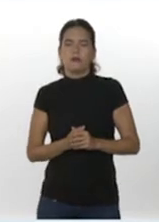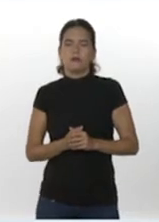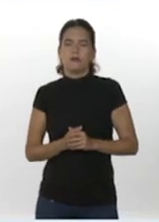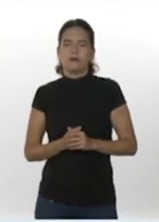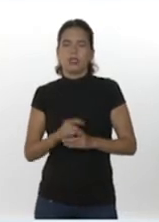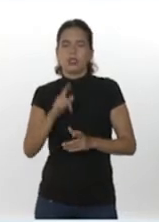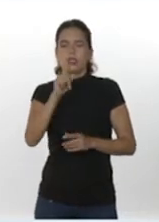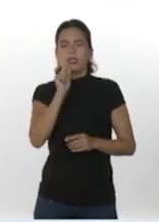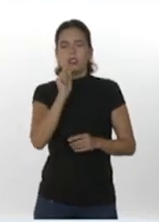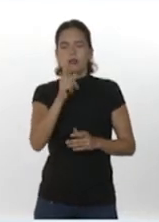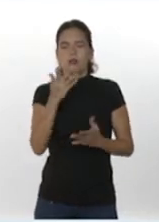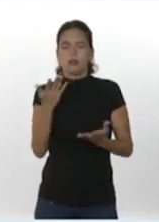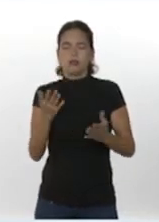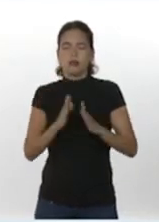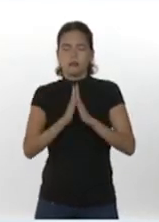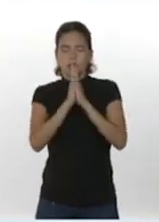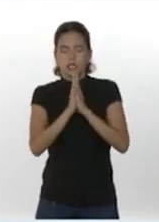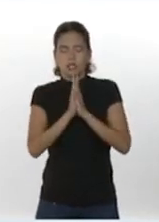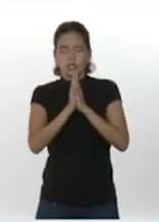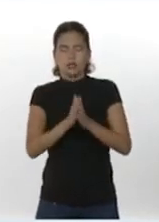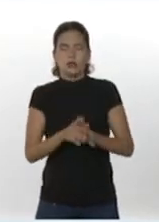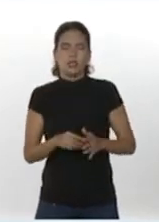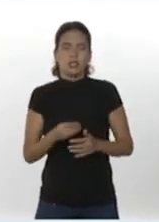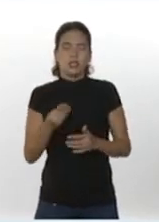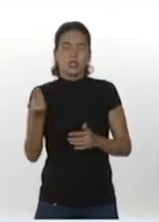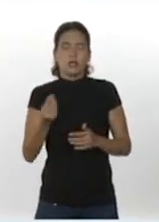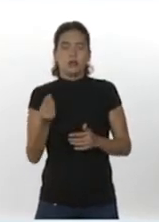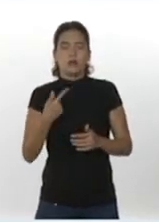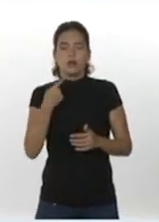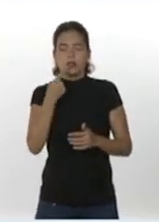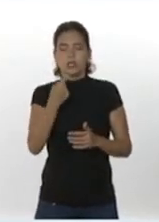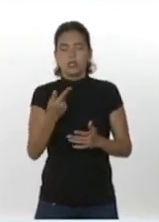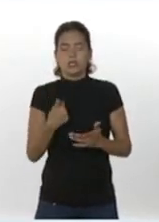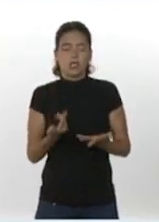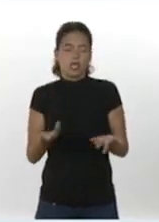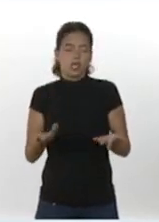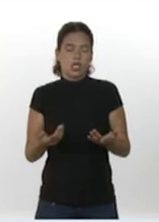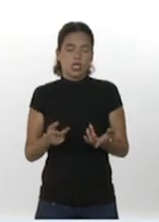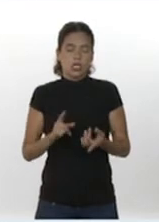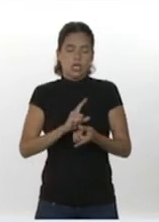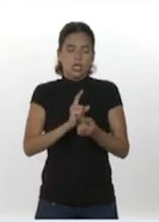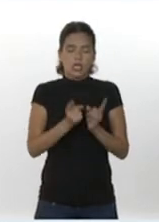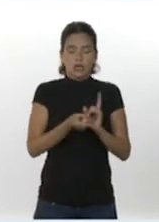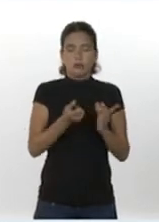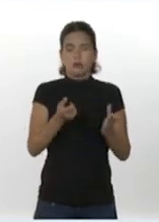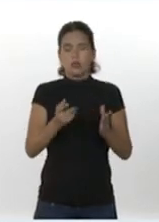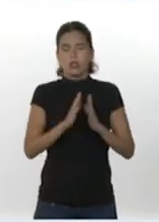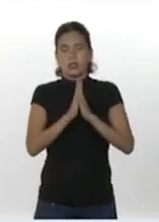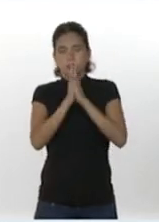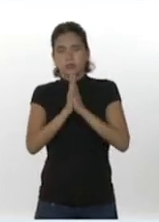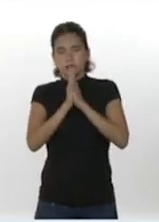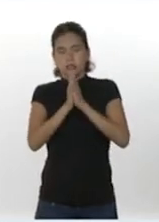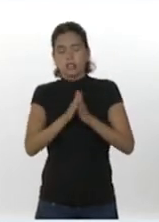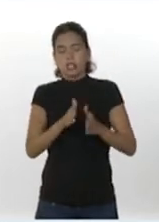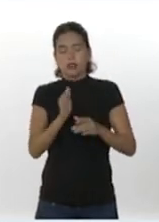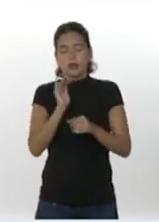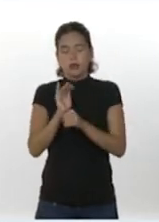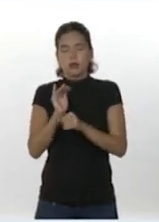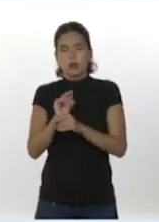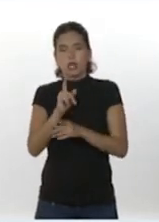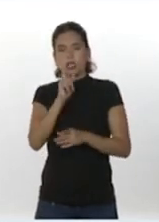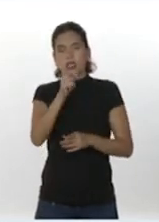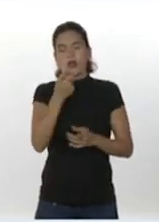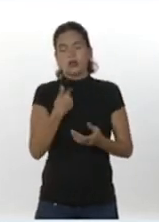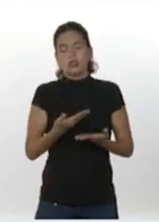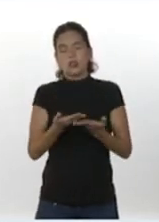en ese momento a la parte religiosa, y como contradecían el que precisamente el culto era el que te daba la salvación y ellos daban